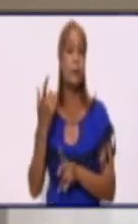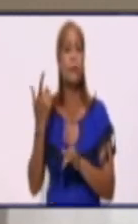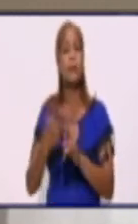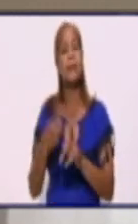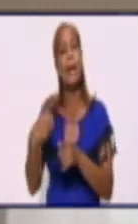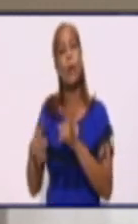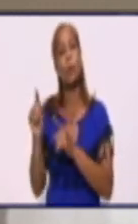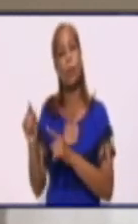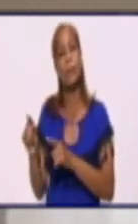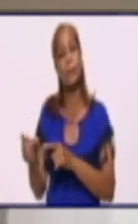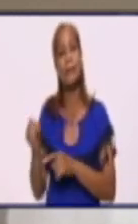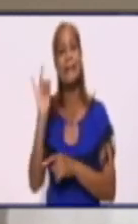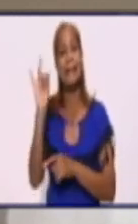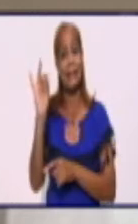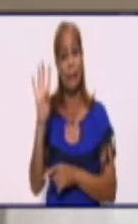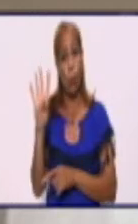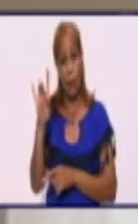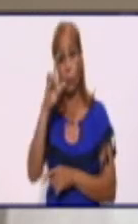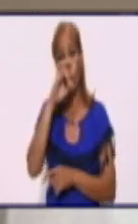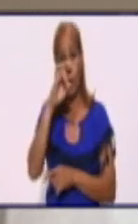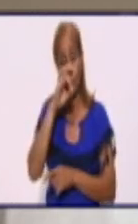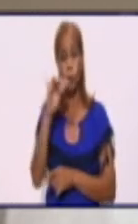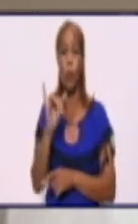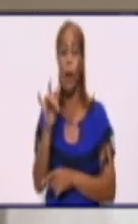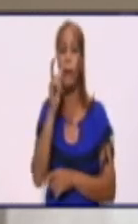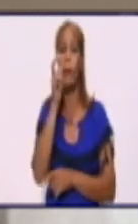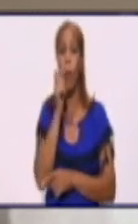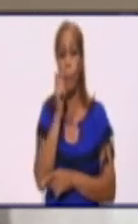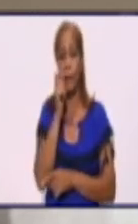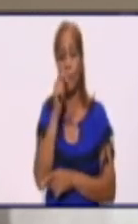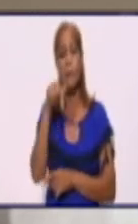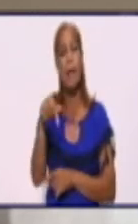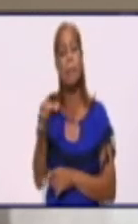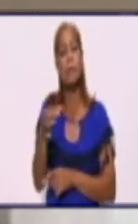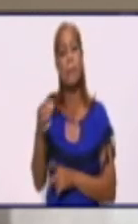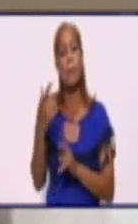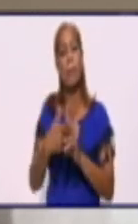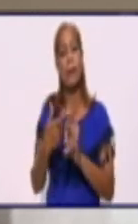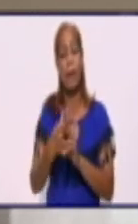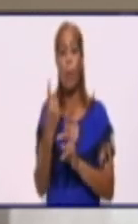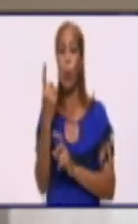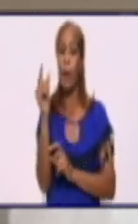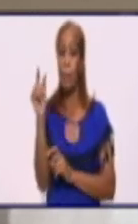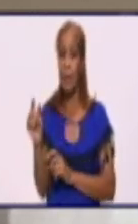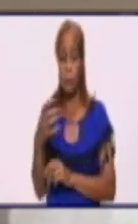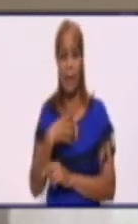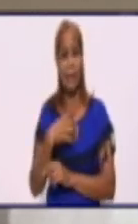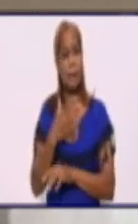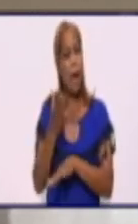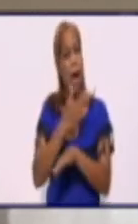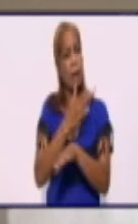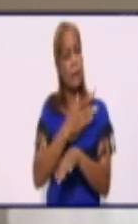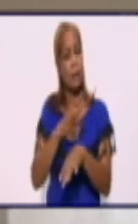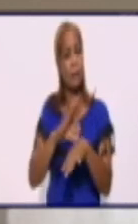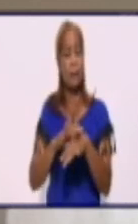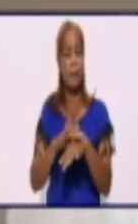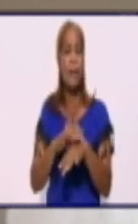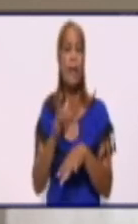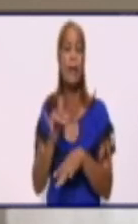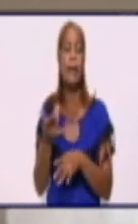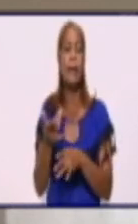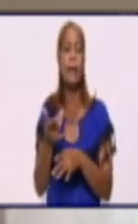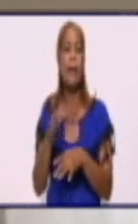segundo paciente, de 74 años de edad, también masculino, de Bayamo, un paciente con antecedentes de un Parkinson,